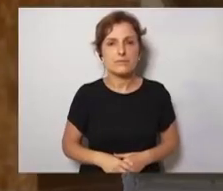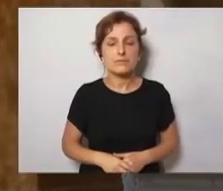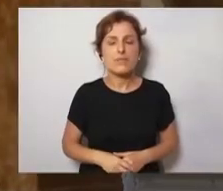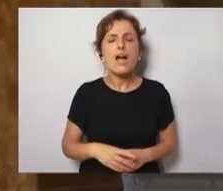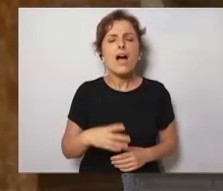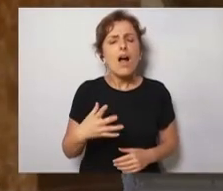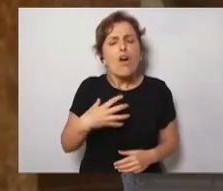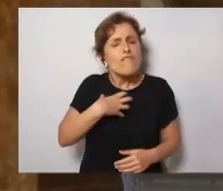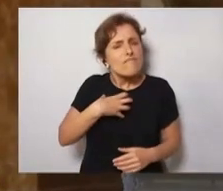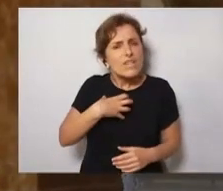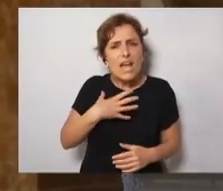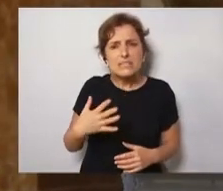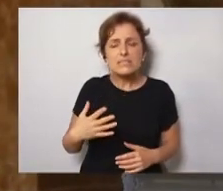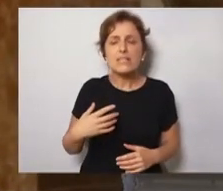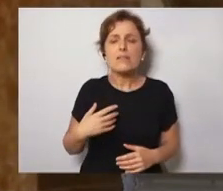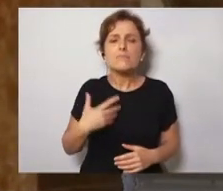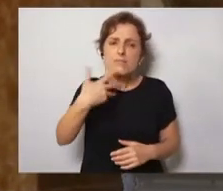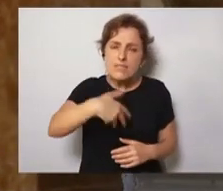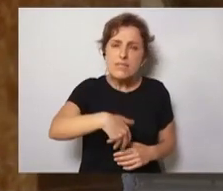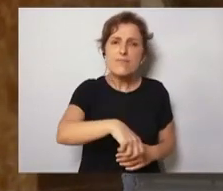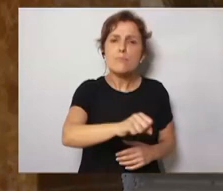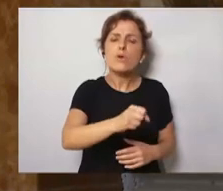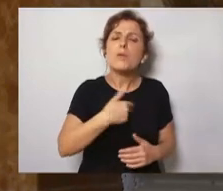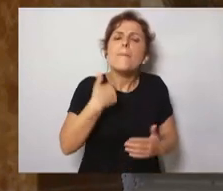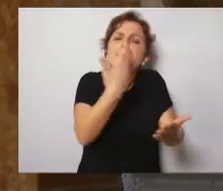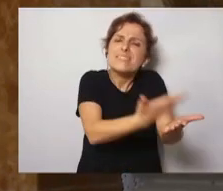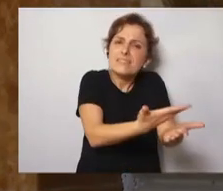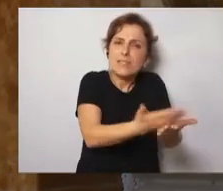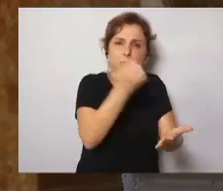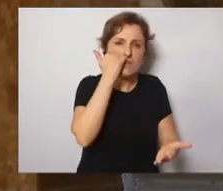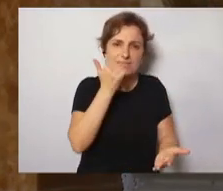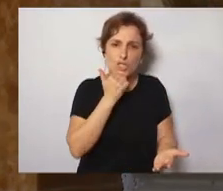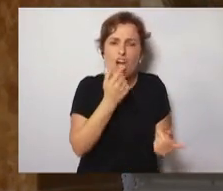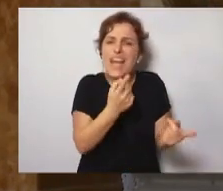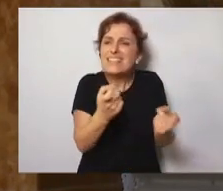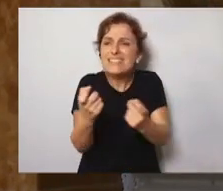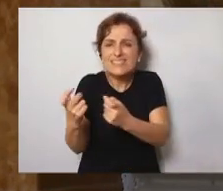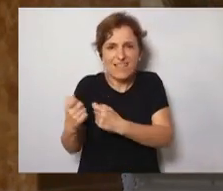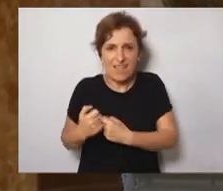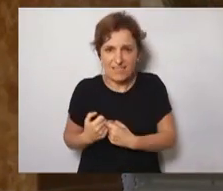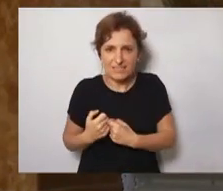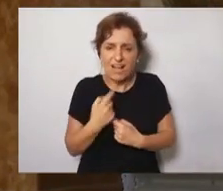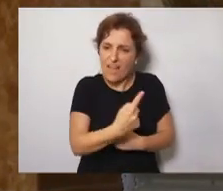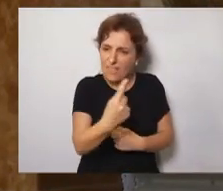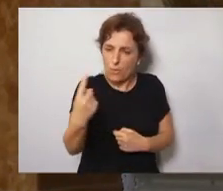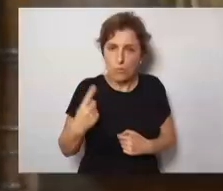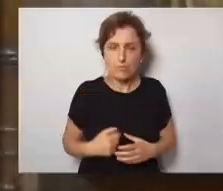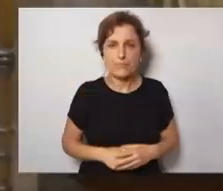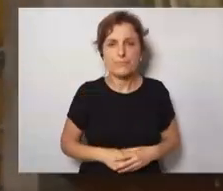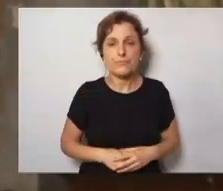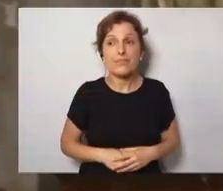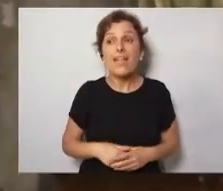con mucha confianza presentemos le al señor nuestras necesidades a cada oración respondemos